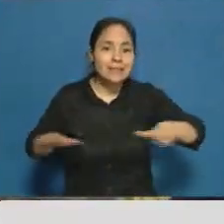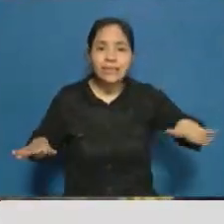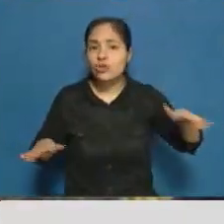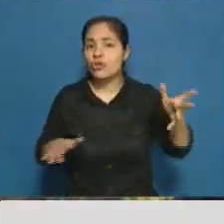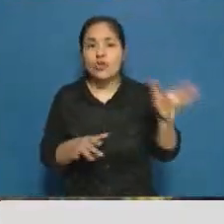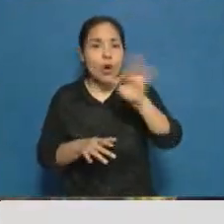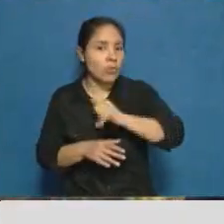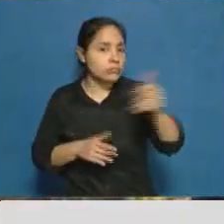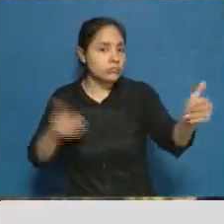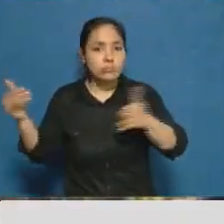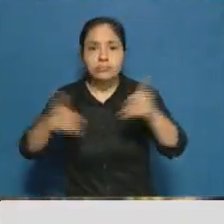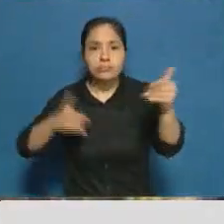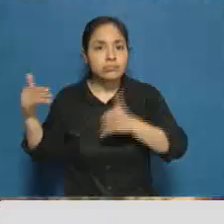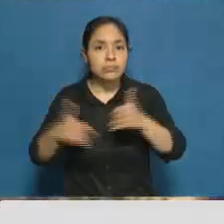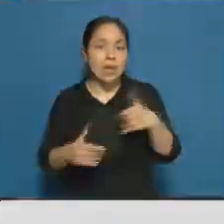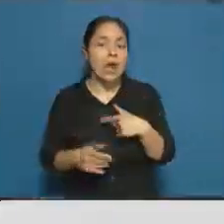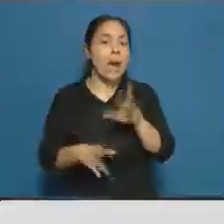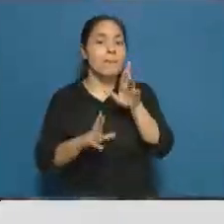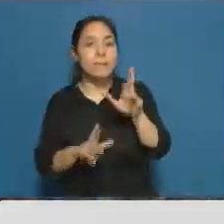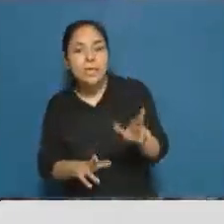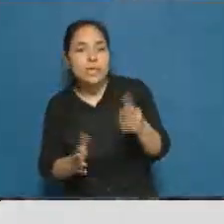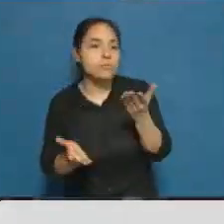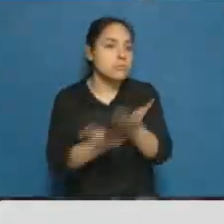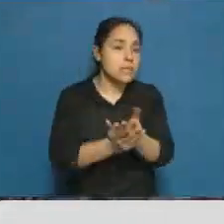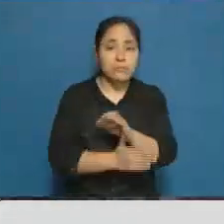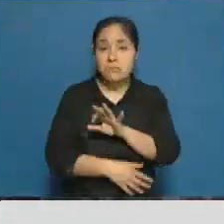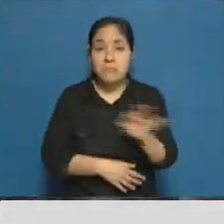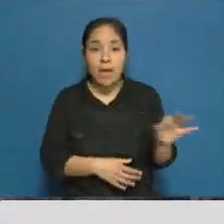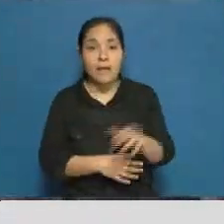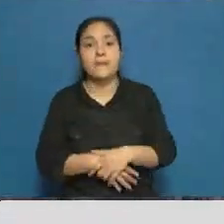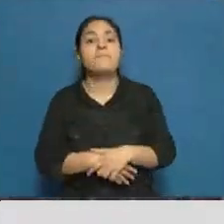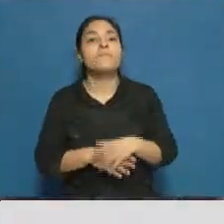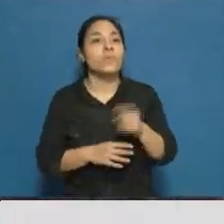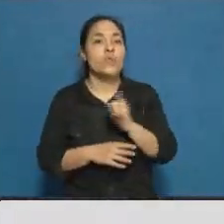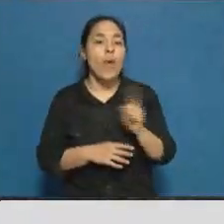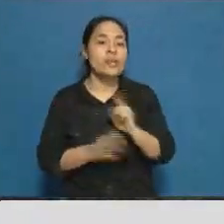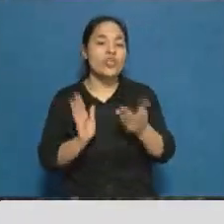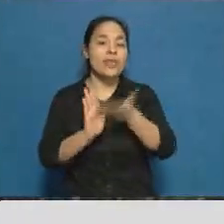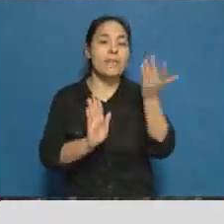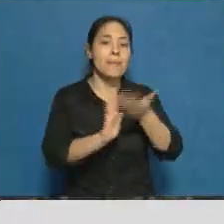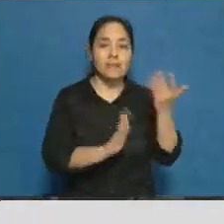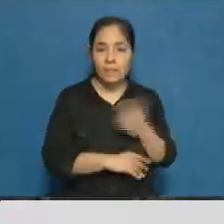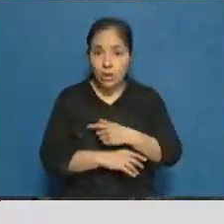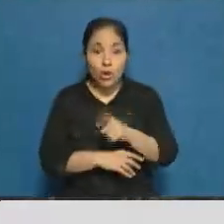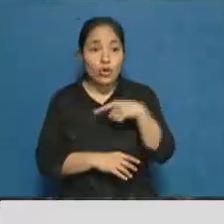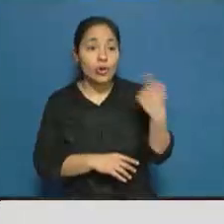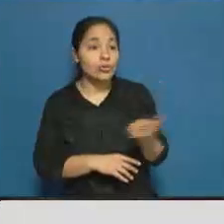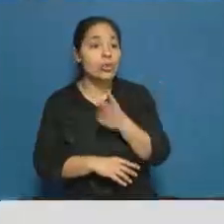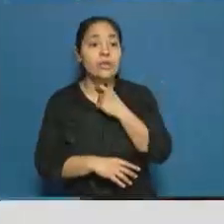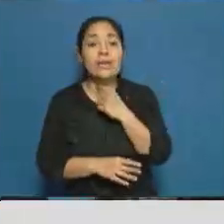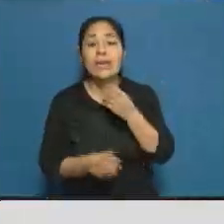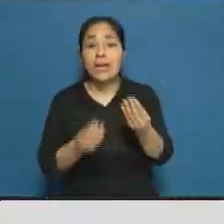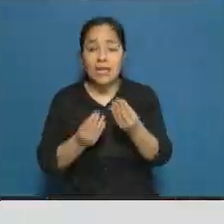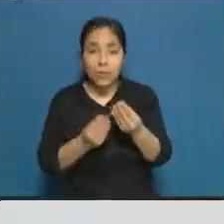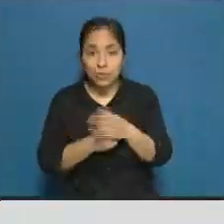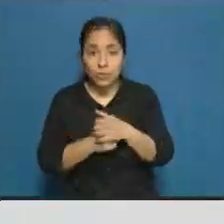días, sin tener que andar pidiendo permiso. No es un desmantelamiento, sino que nosotros quisimos,